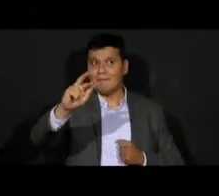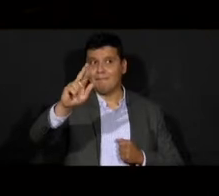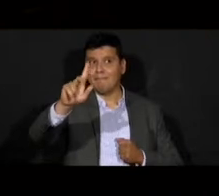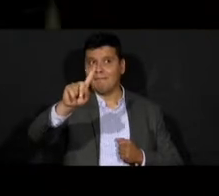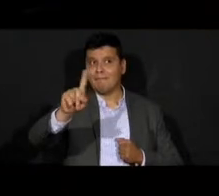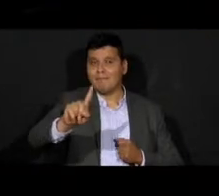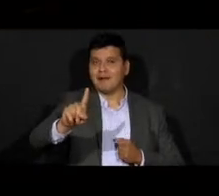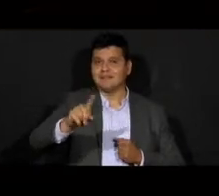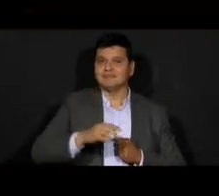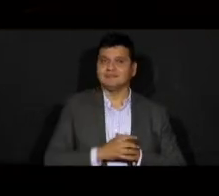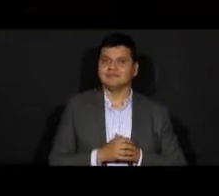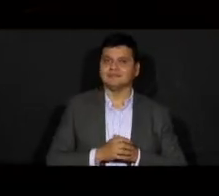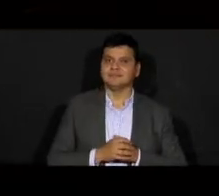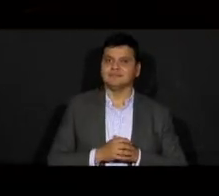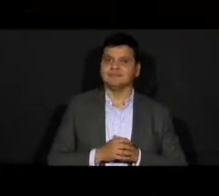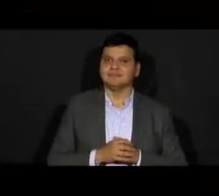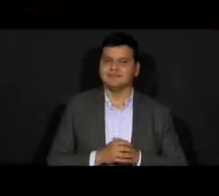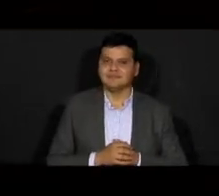Gracias.